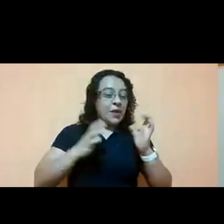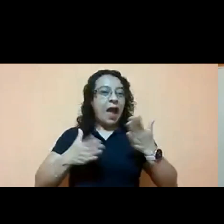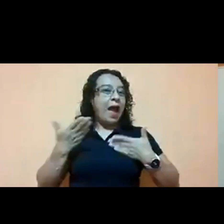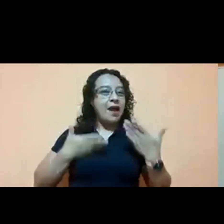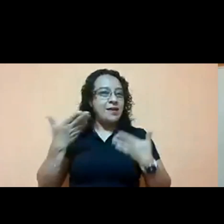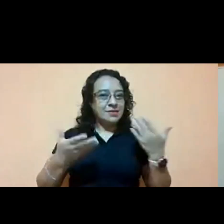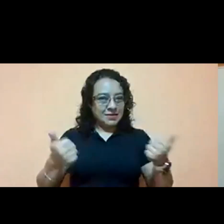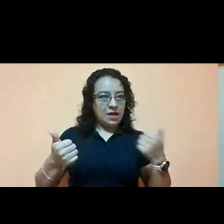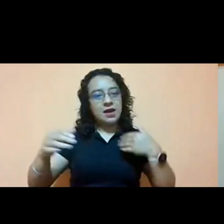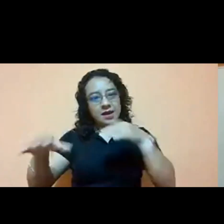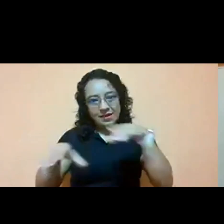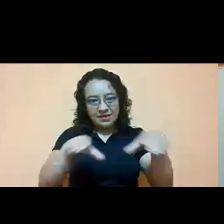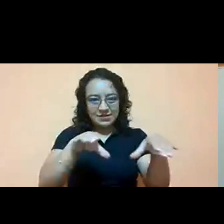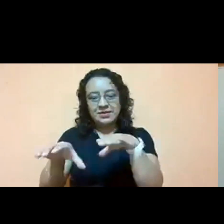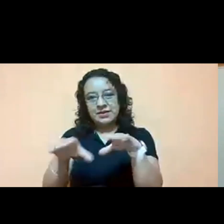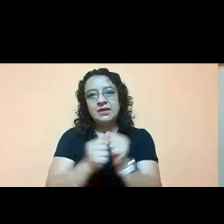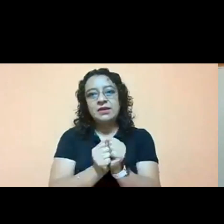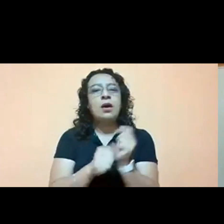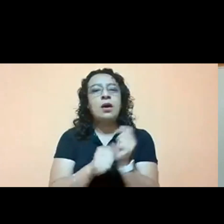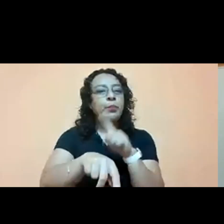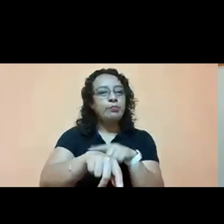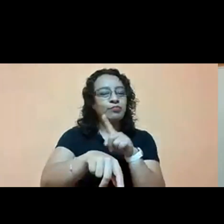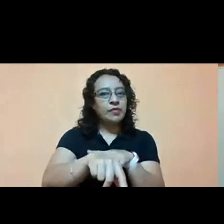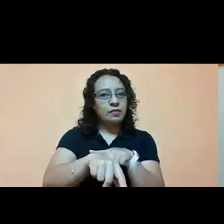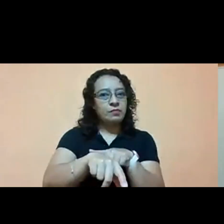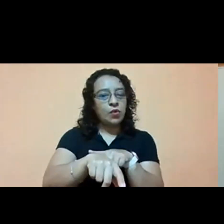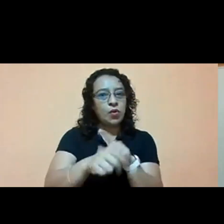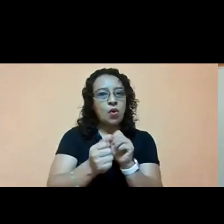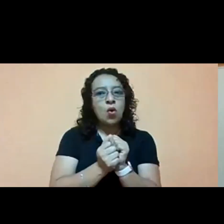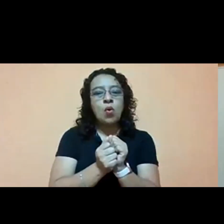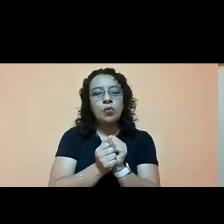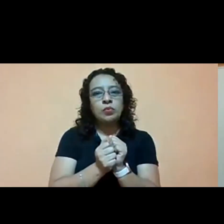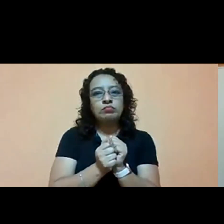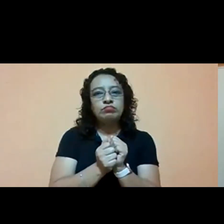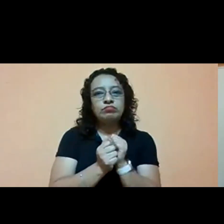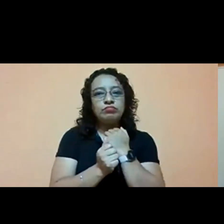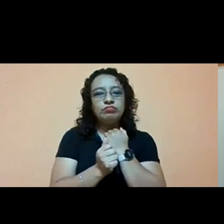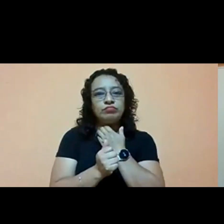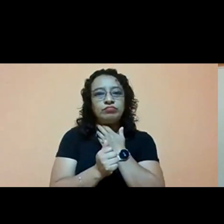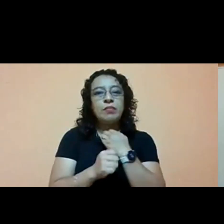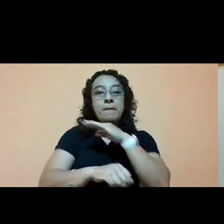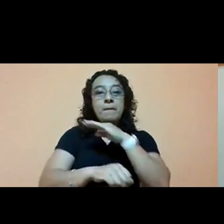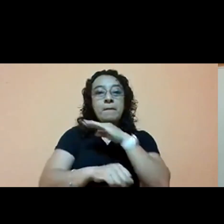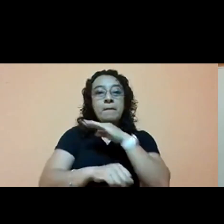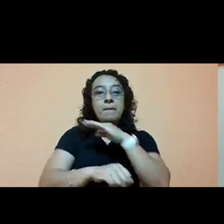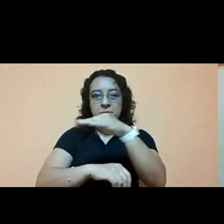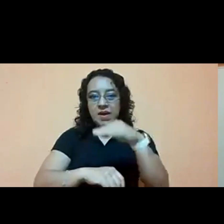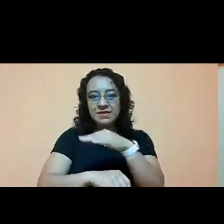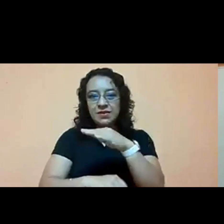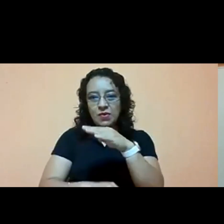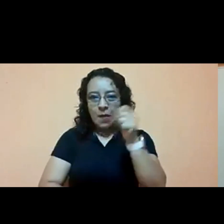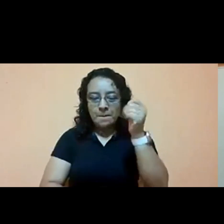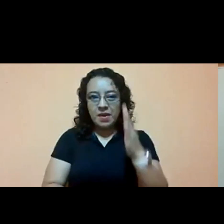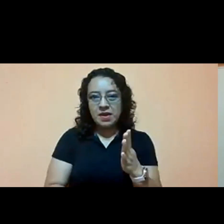esta actividad, le dejaremos el tiempo a las compañeras del nivel básico para que nos brinden